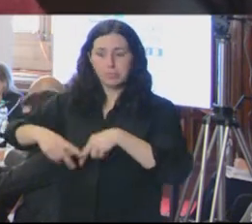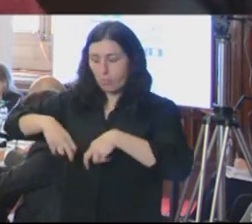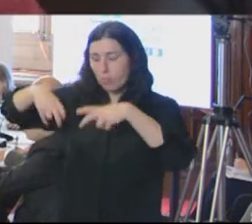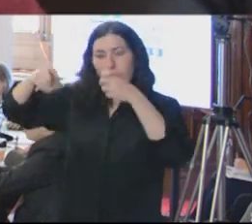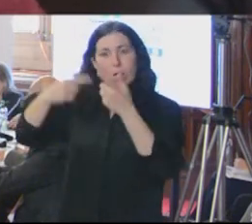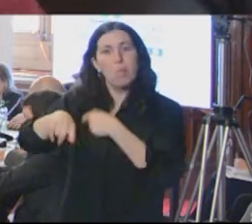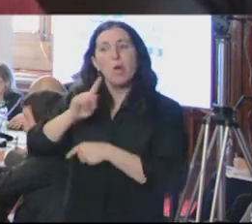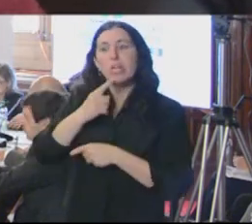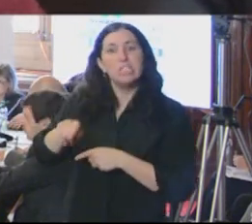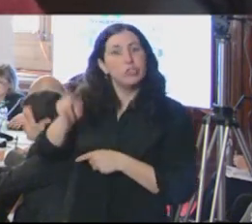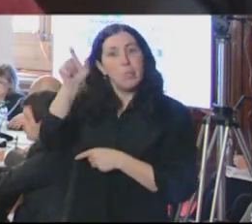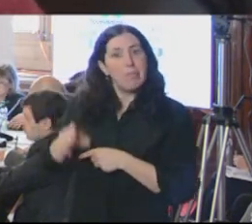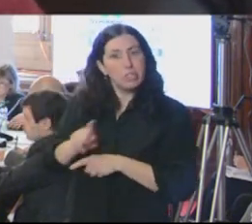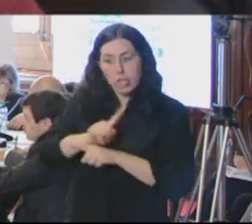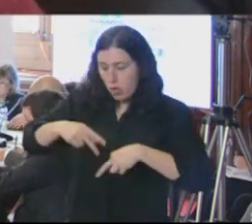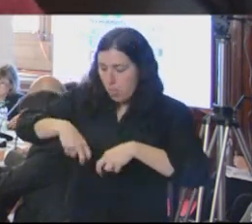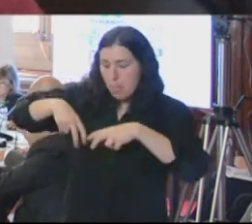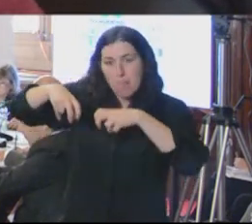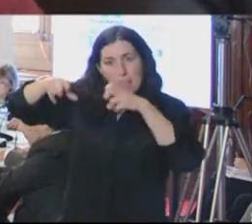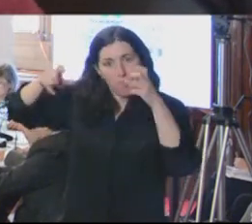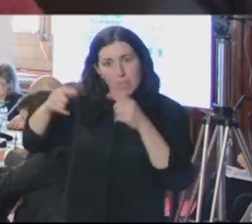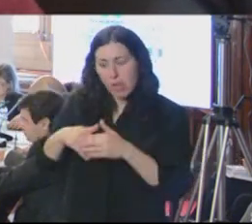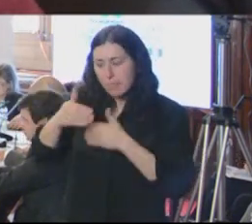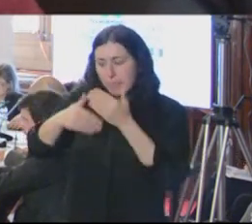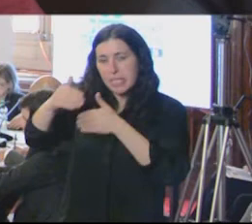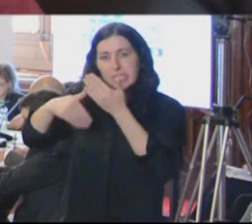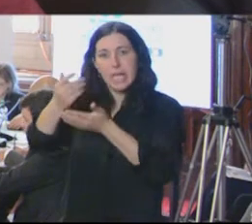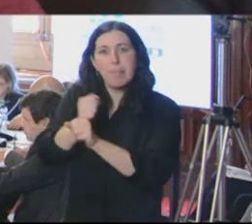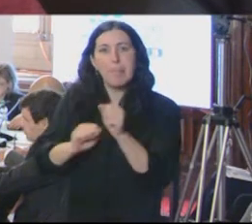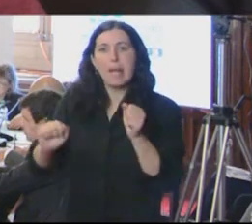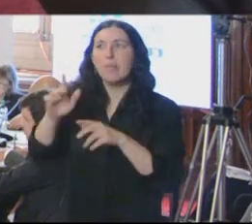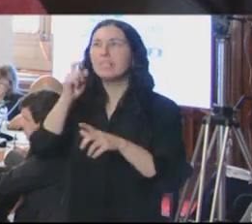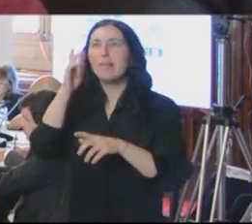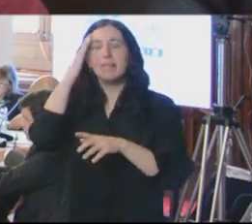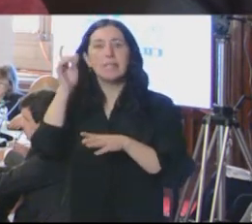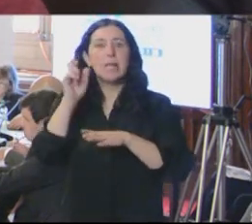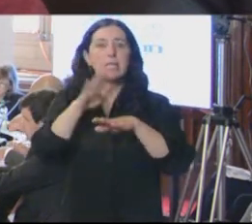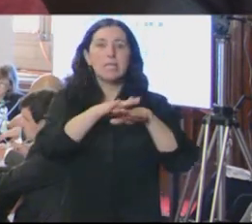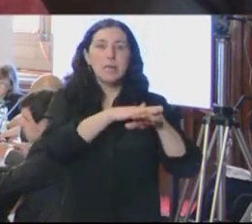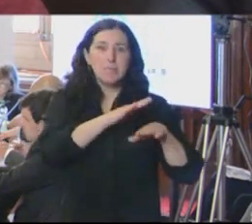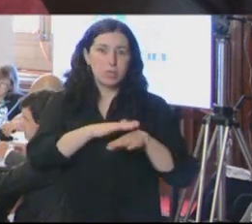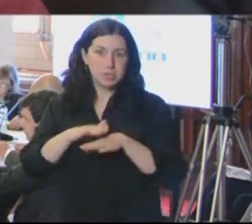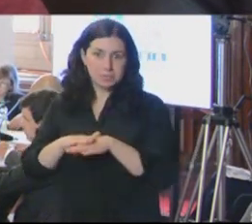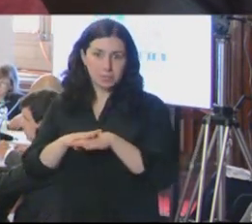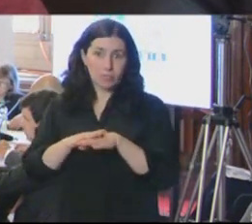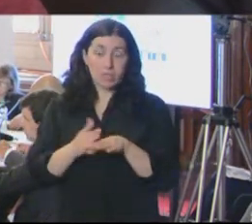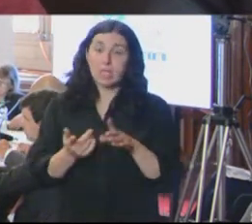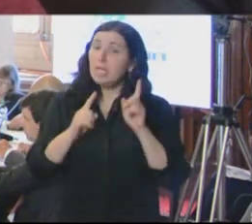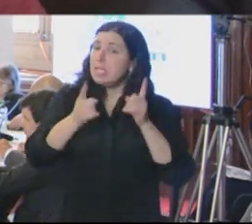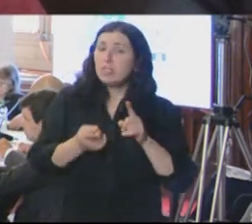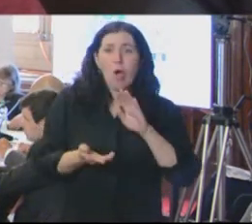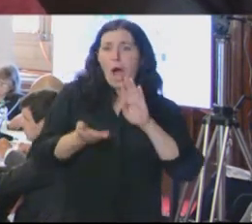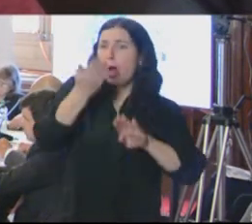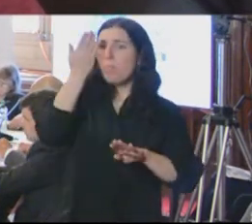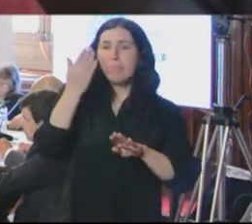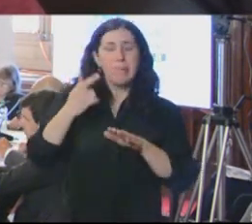investigaciones no han tenido el avance necesario para judicializar los posibles responsables, aumento de los índices de impunidad, situación